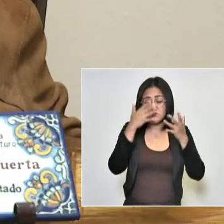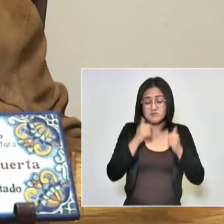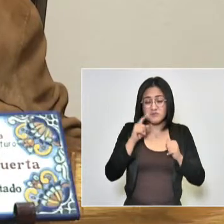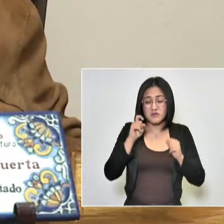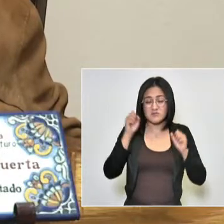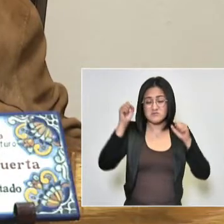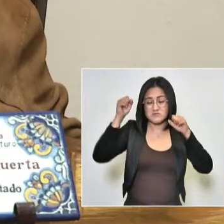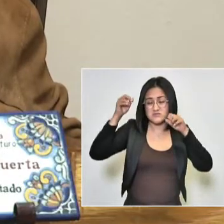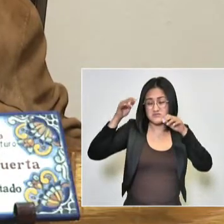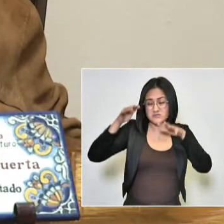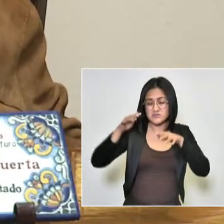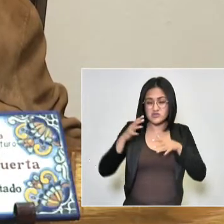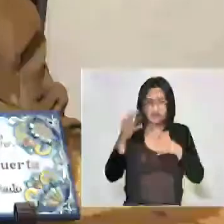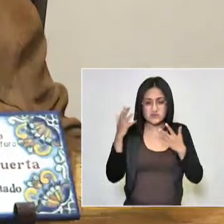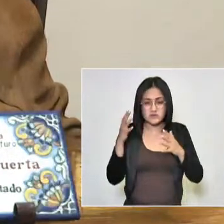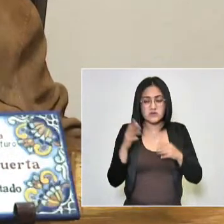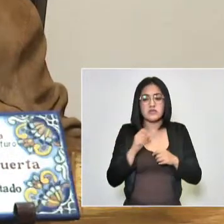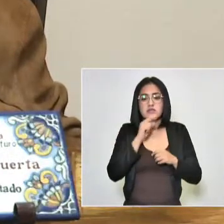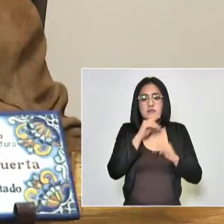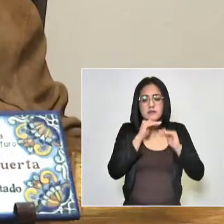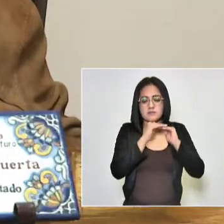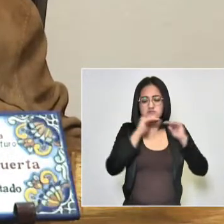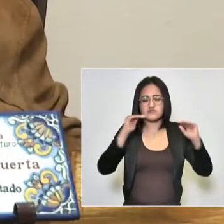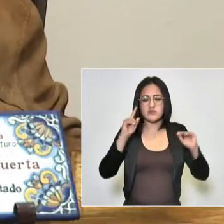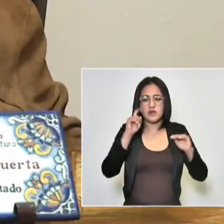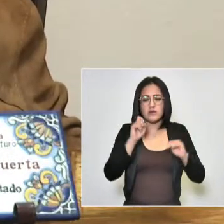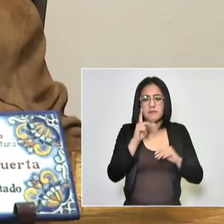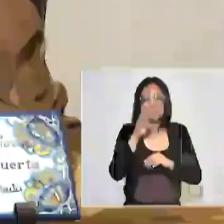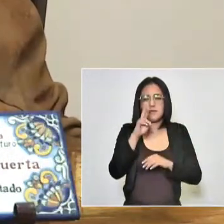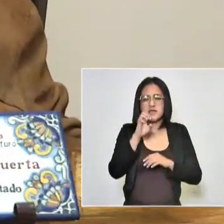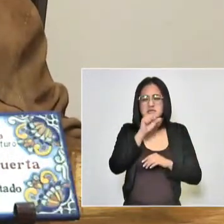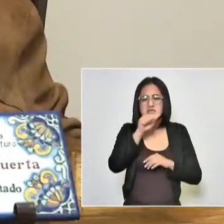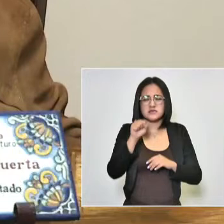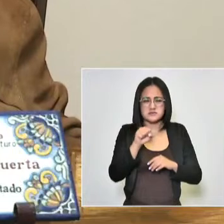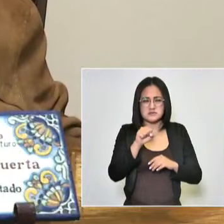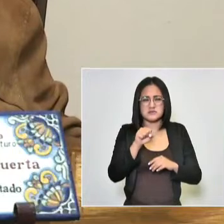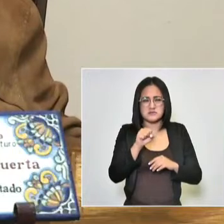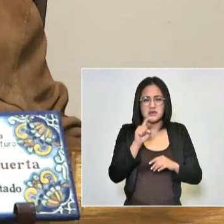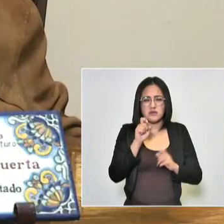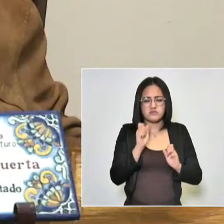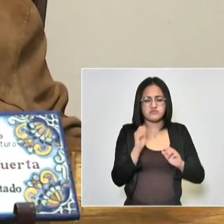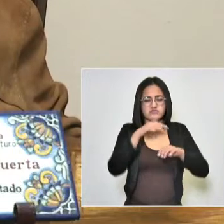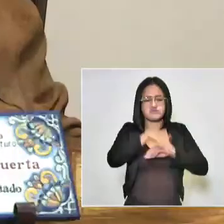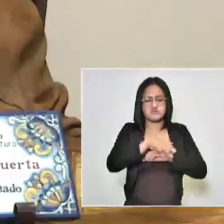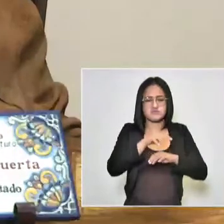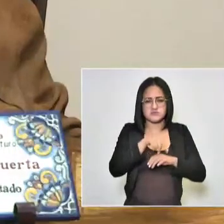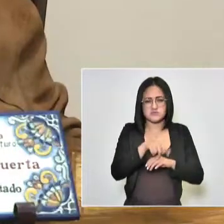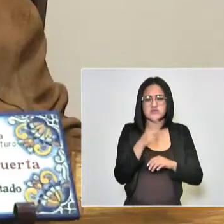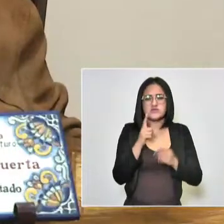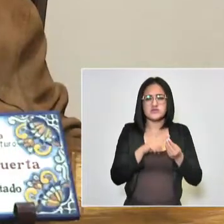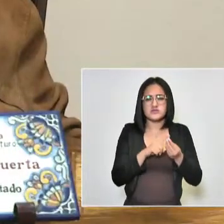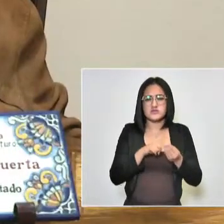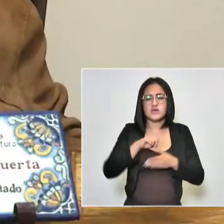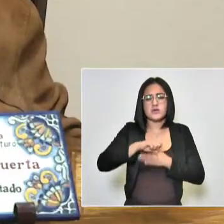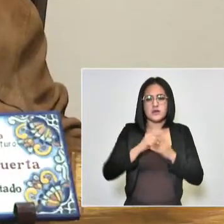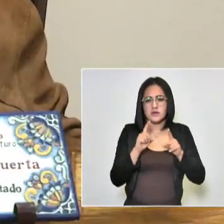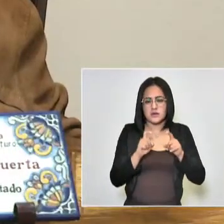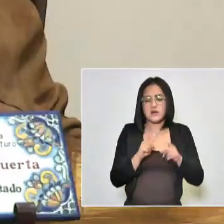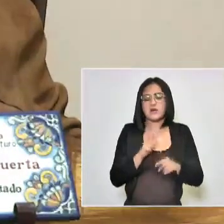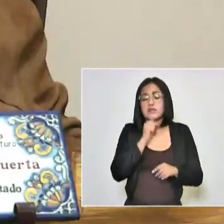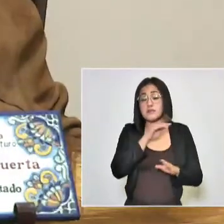de niveles de presas, ¿verdad? Niveles de presas y los